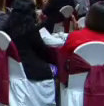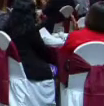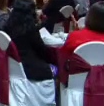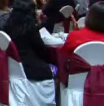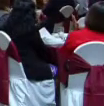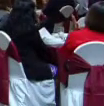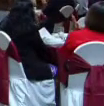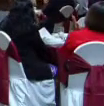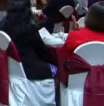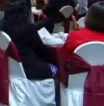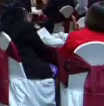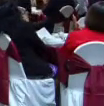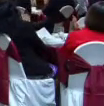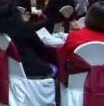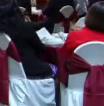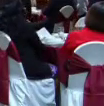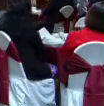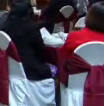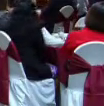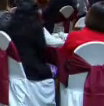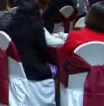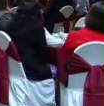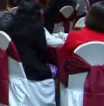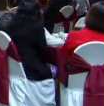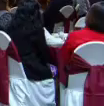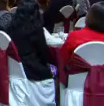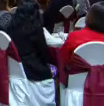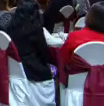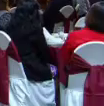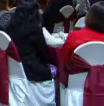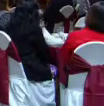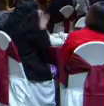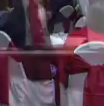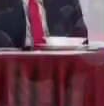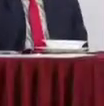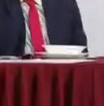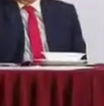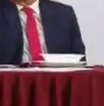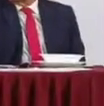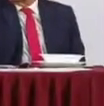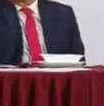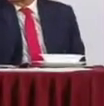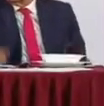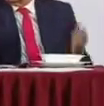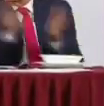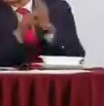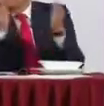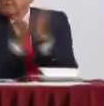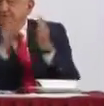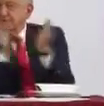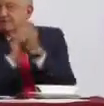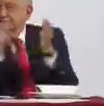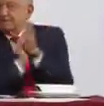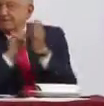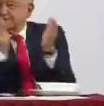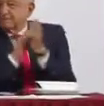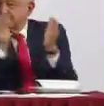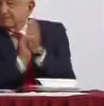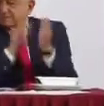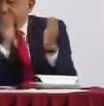Lo acompaña la maestra Luisa María Alcalde Luján, secretaria del Trabajo y Previsión